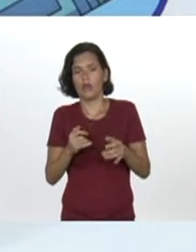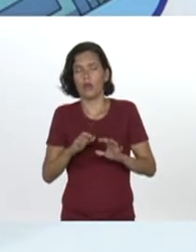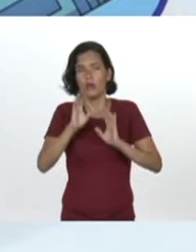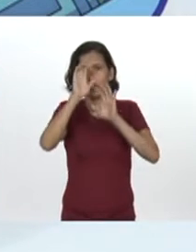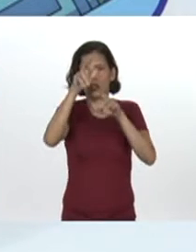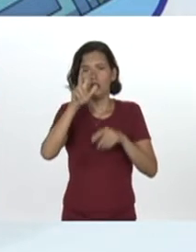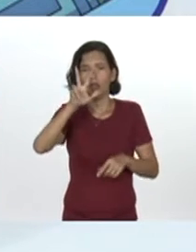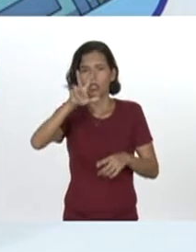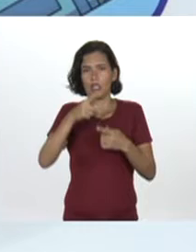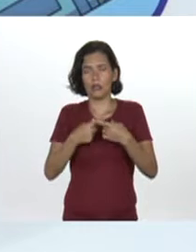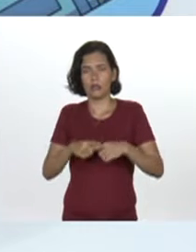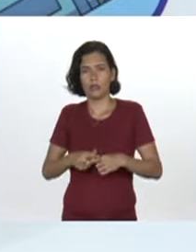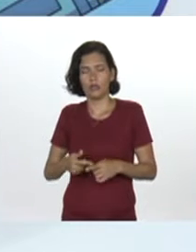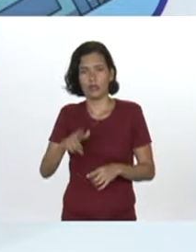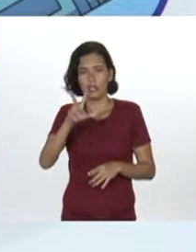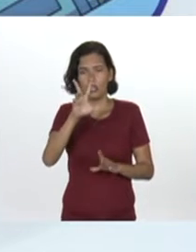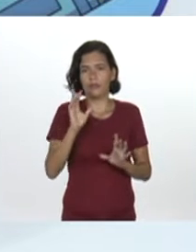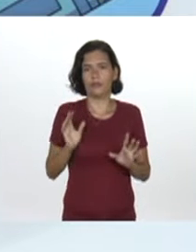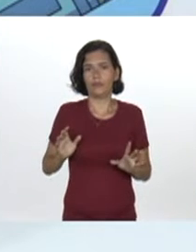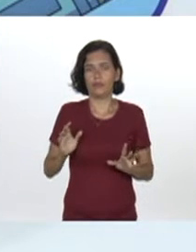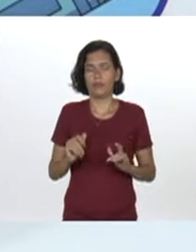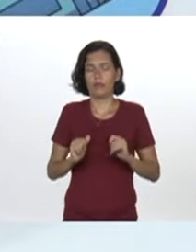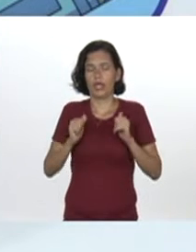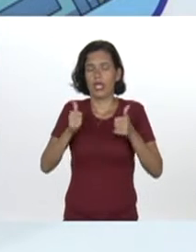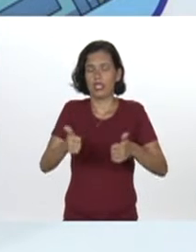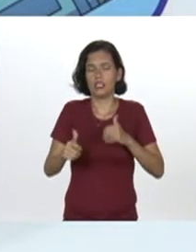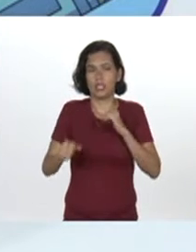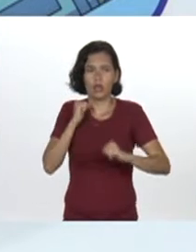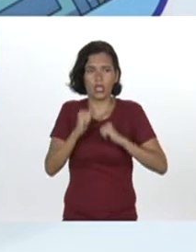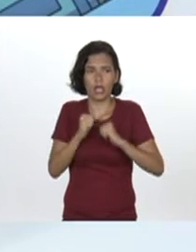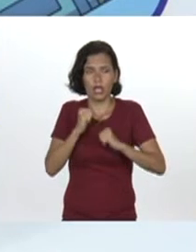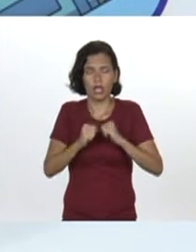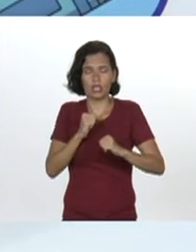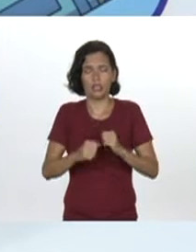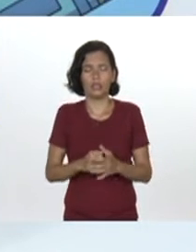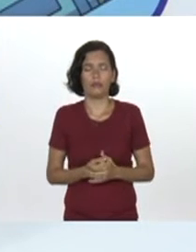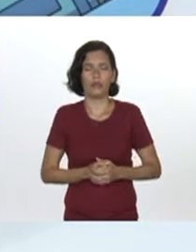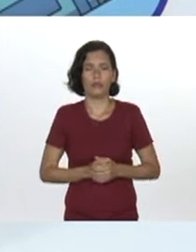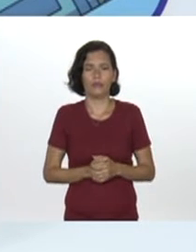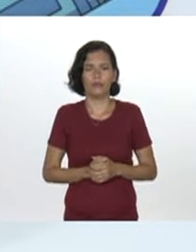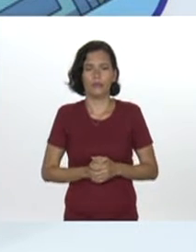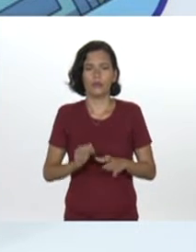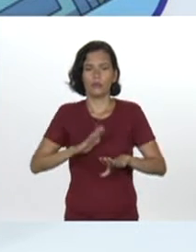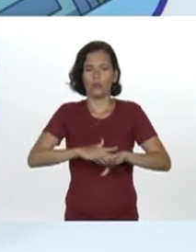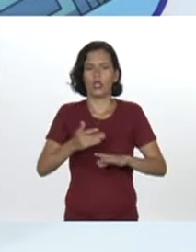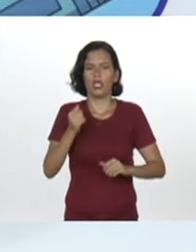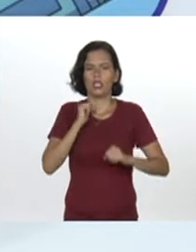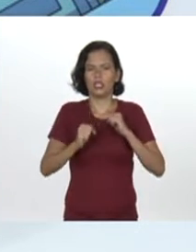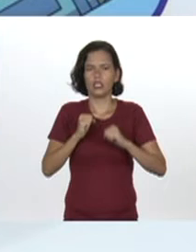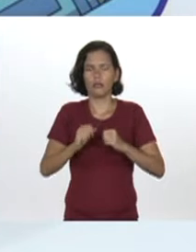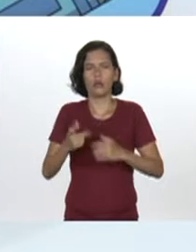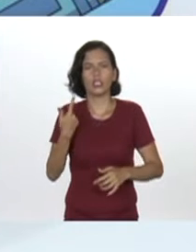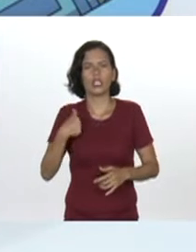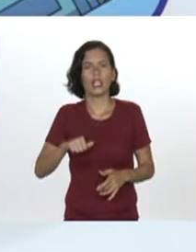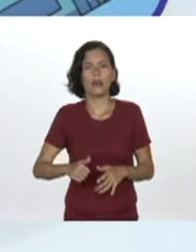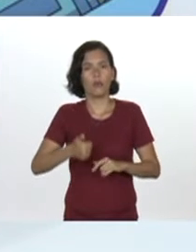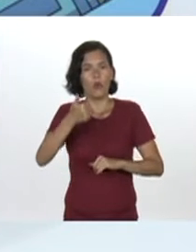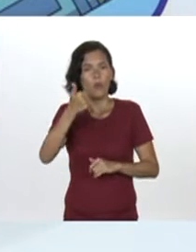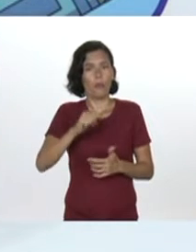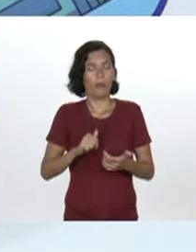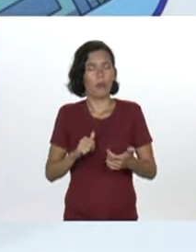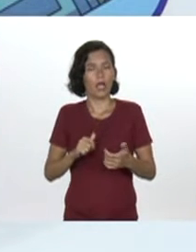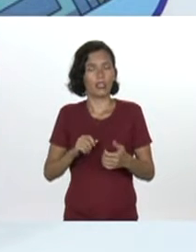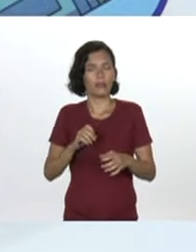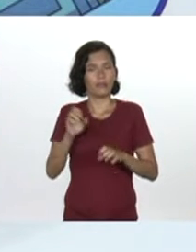3 para ir retomando lo que es ir iniciando lo que es el atletismo, porque el atletismo tenemos más variedad de